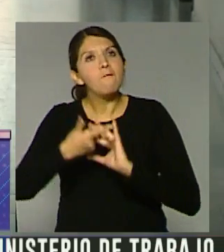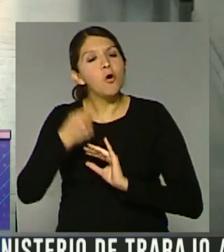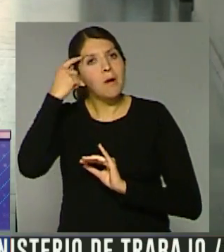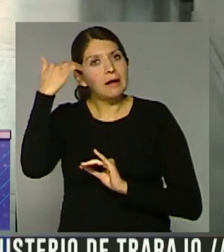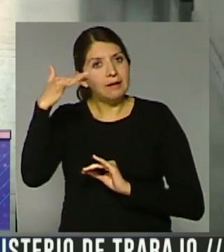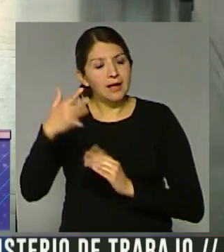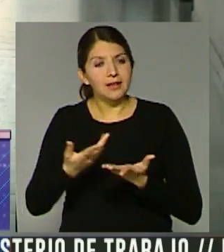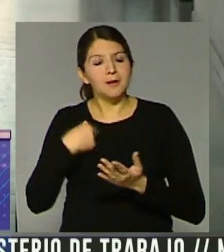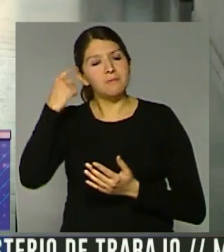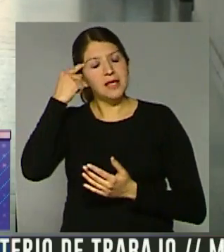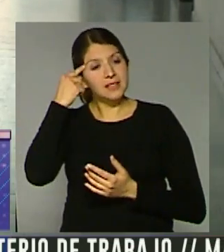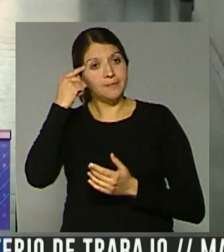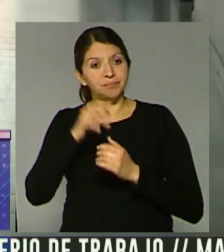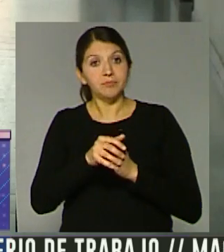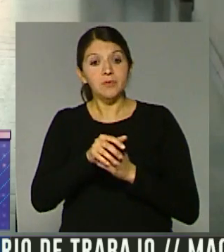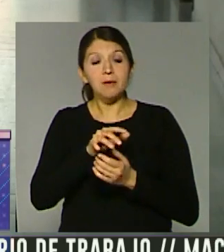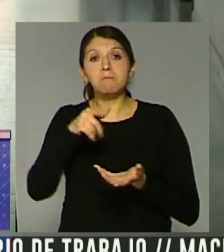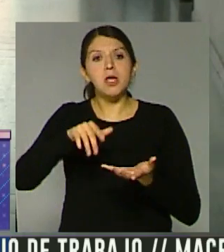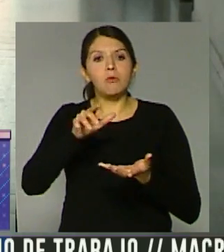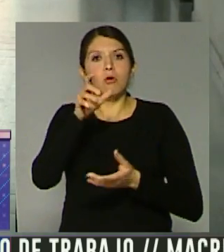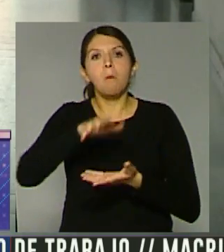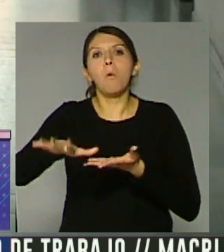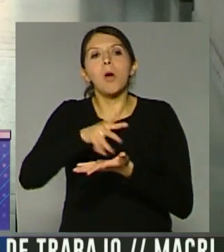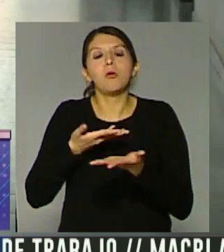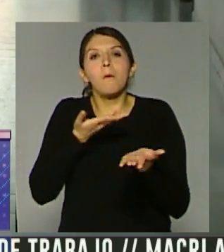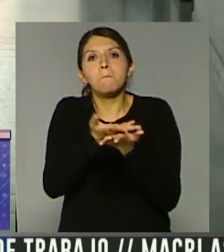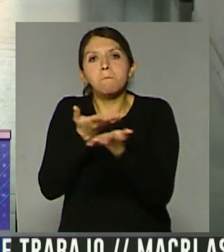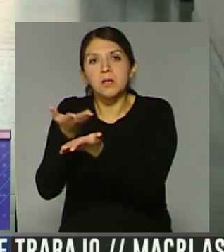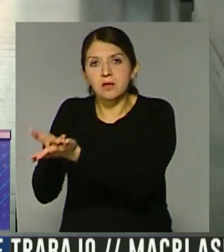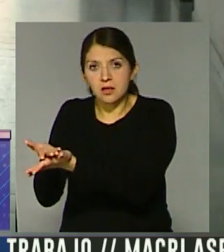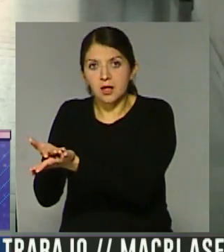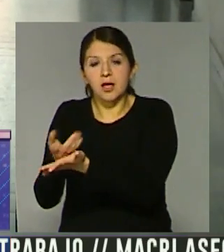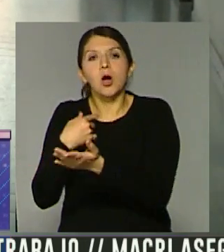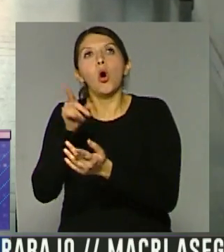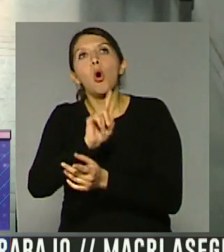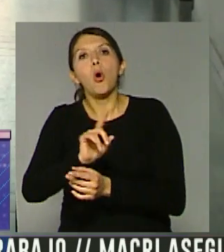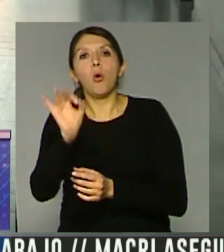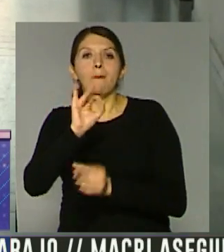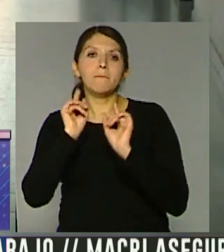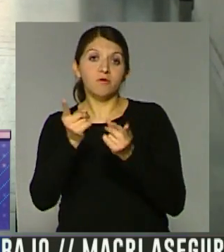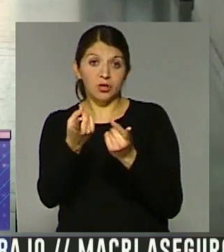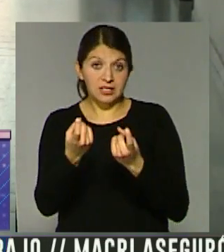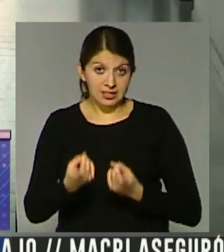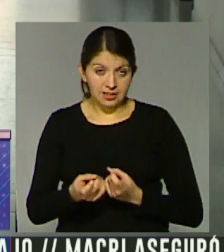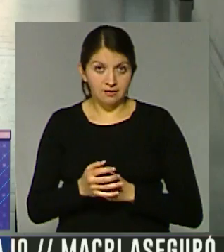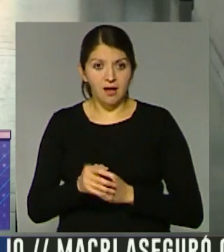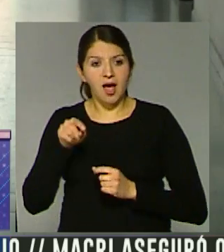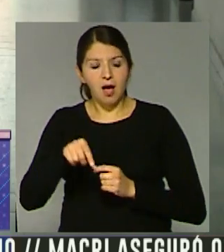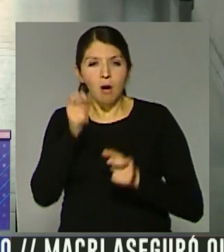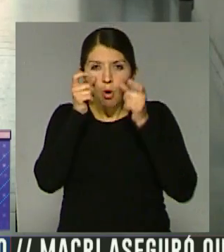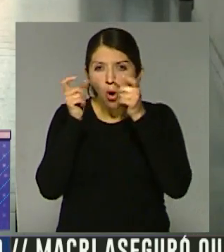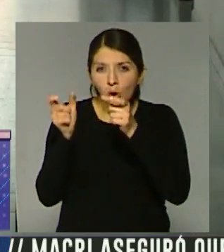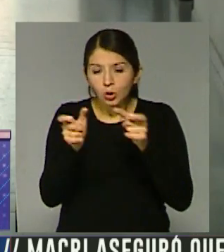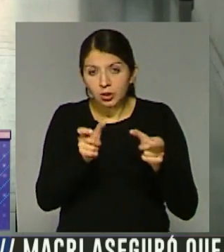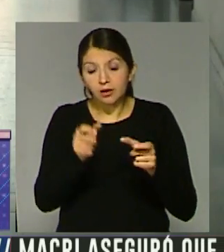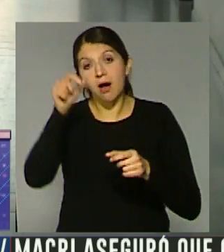está demandando el propio sistema que necesita profesores y de alguna manera se va autorregulando, tanto que nosotros